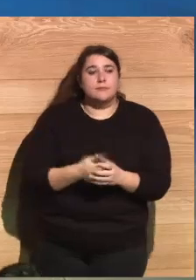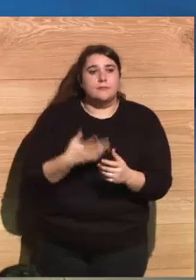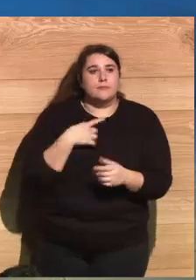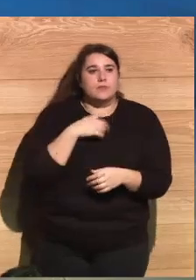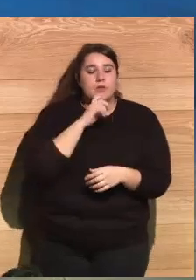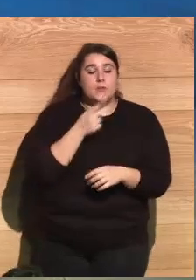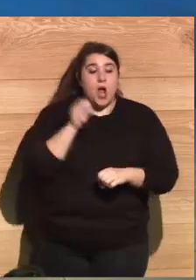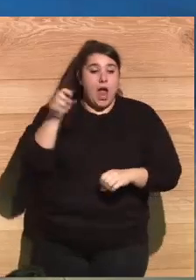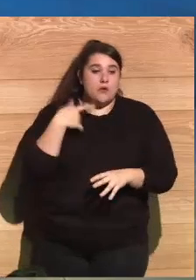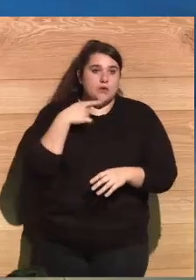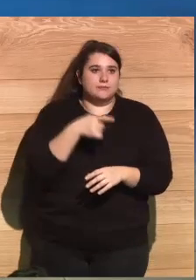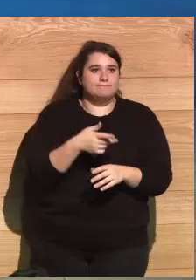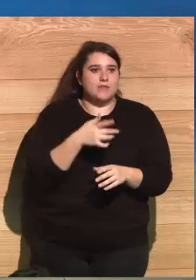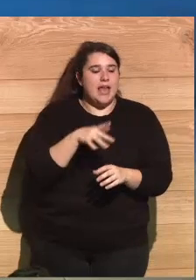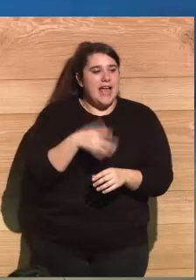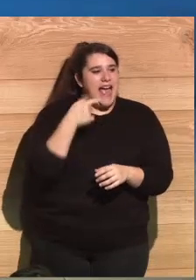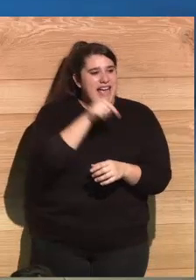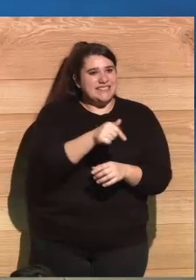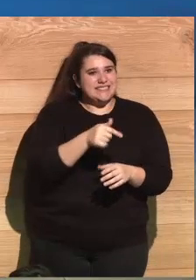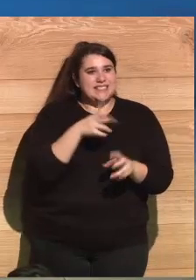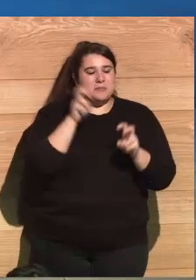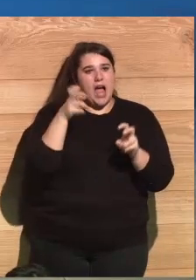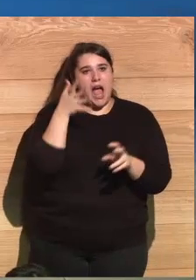esos héroes. Hay una denuncia en esas